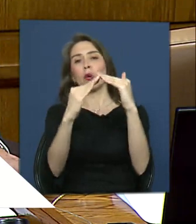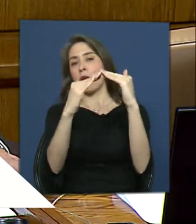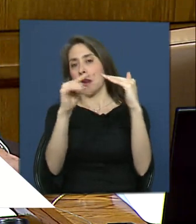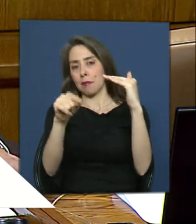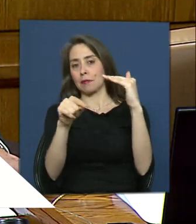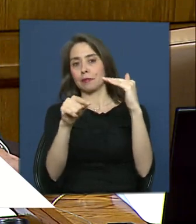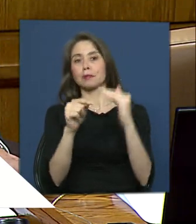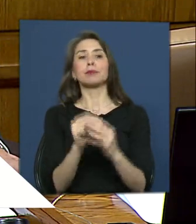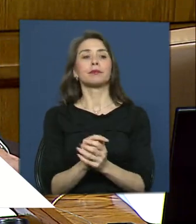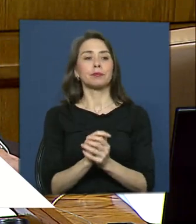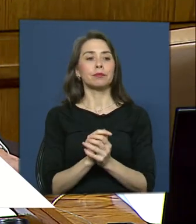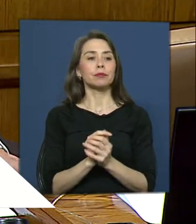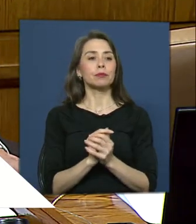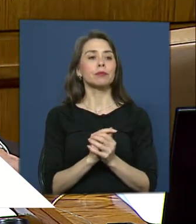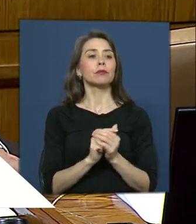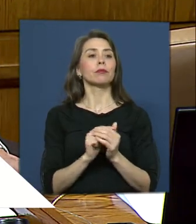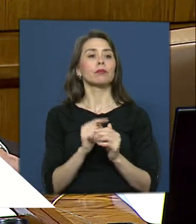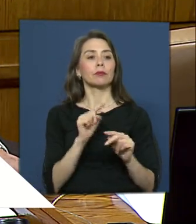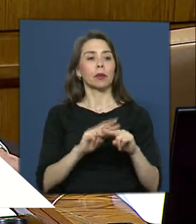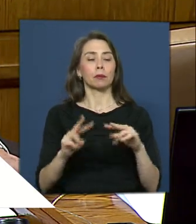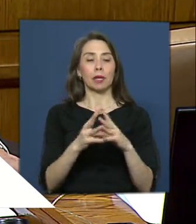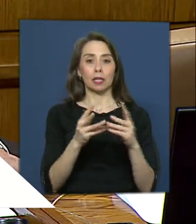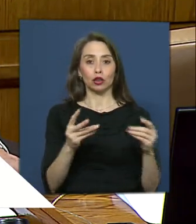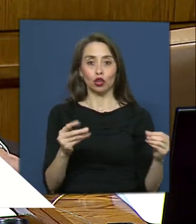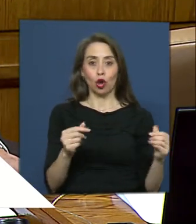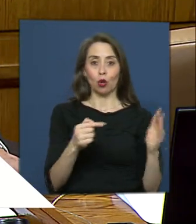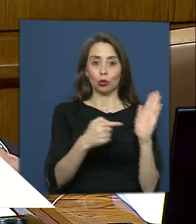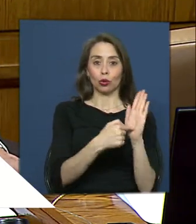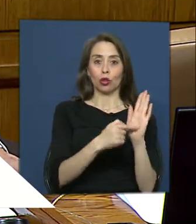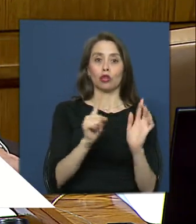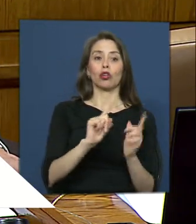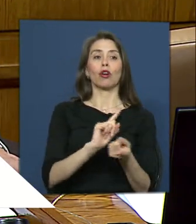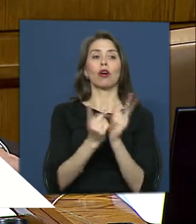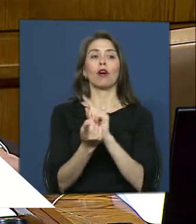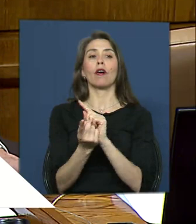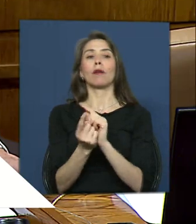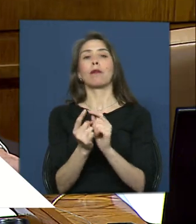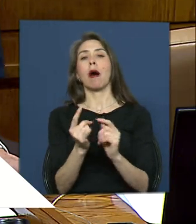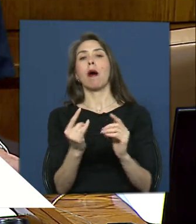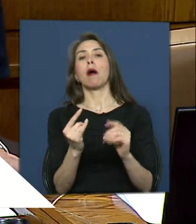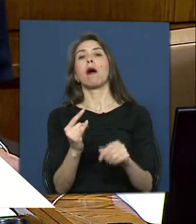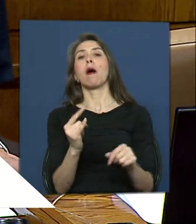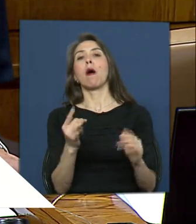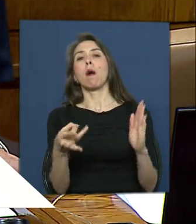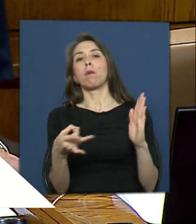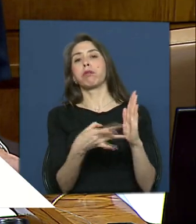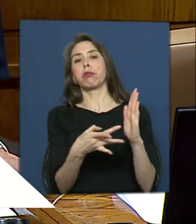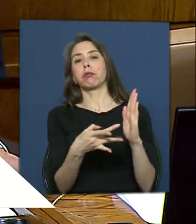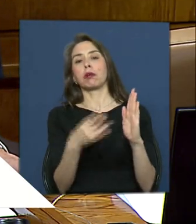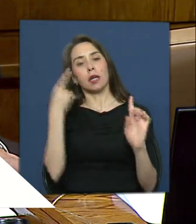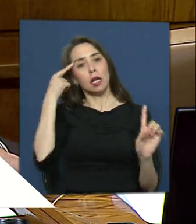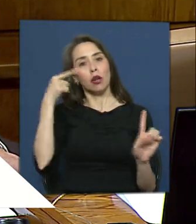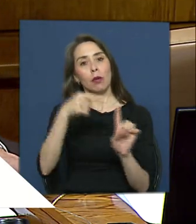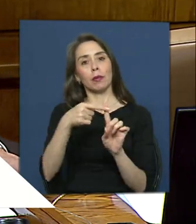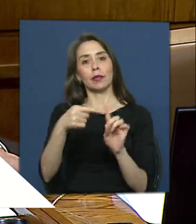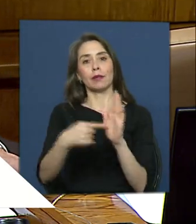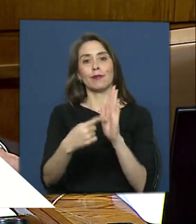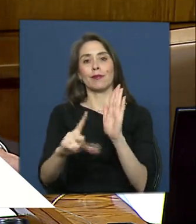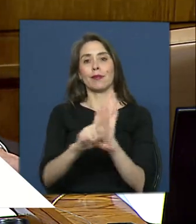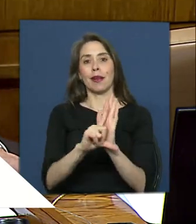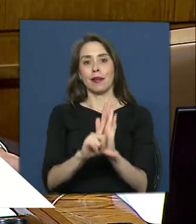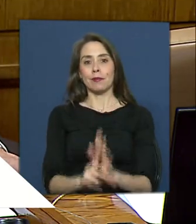hechos puntuales y excepcionales no se transforme en una manera de burlar el espíritu original de la